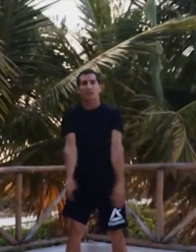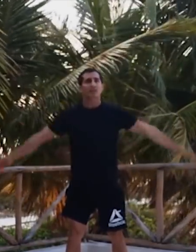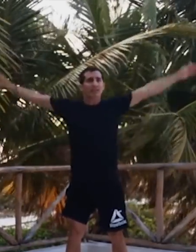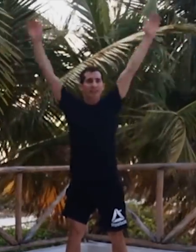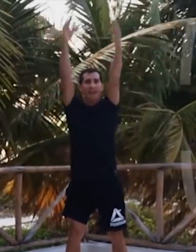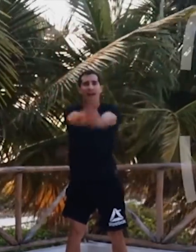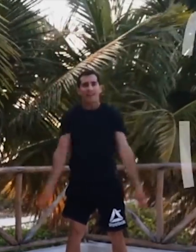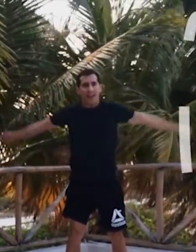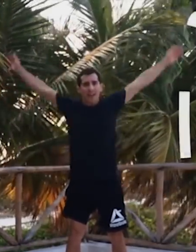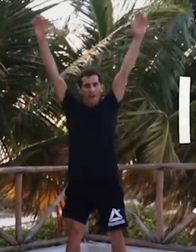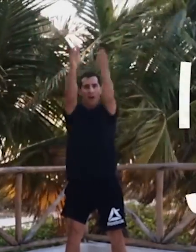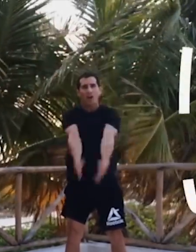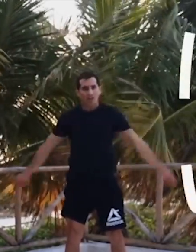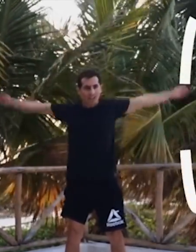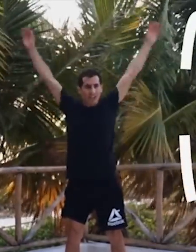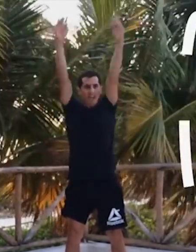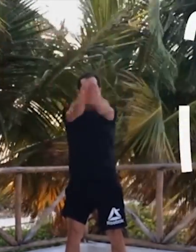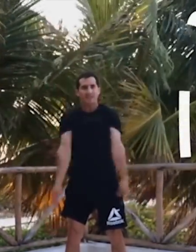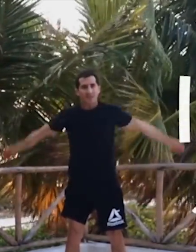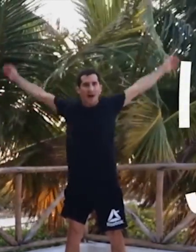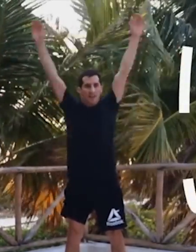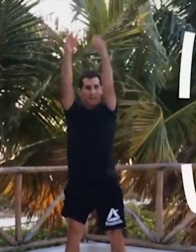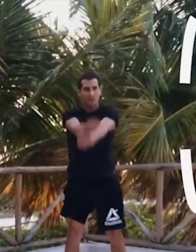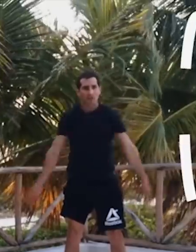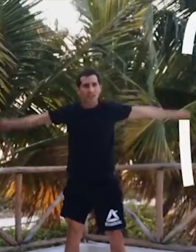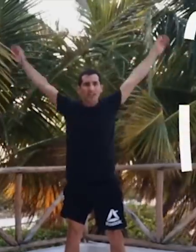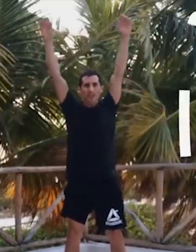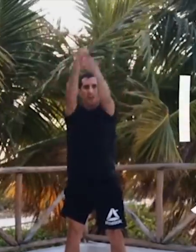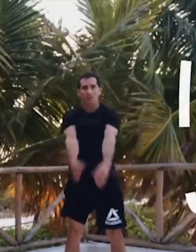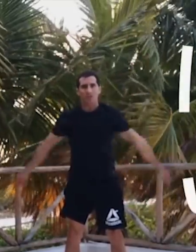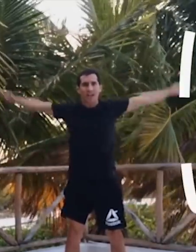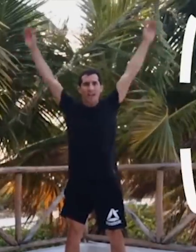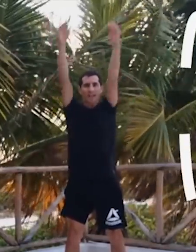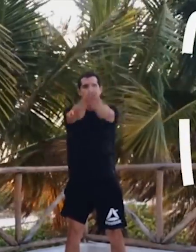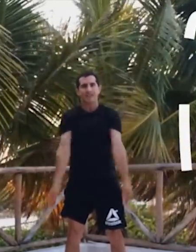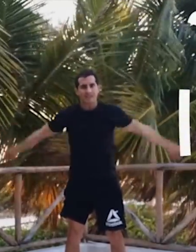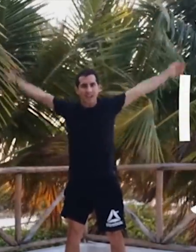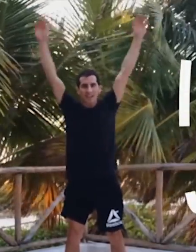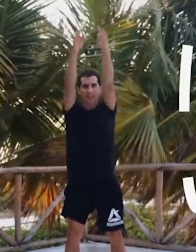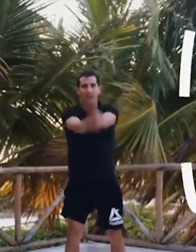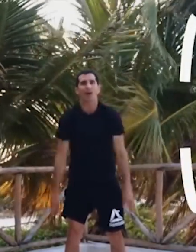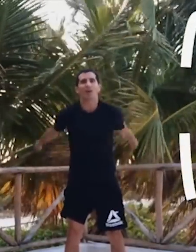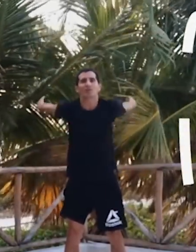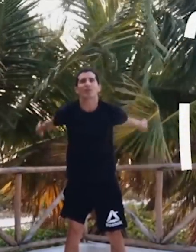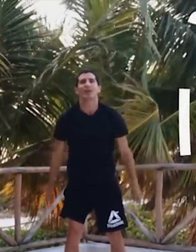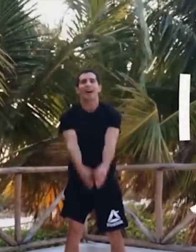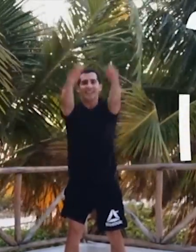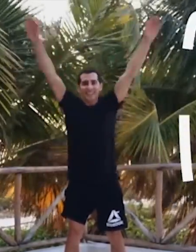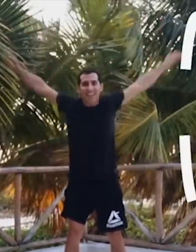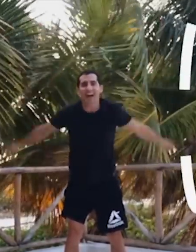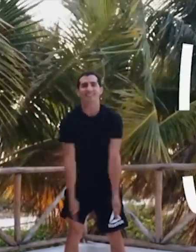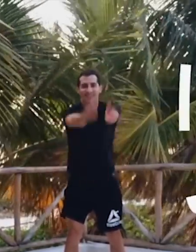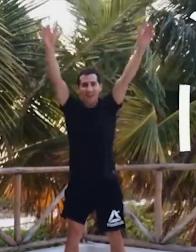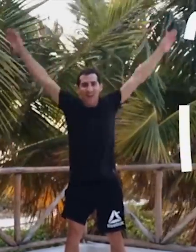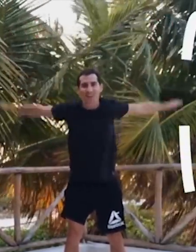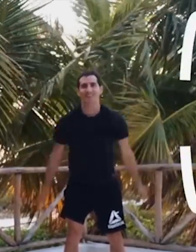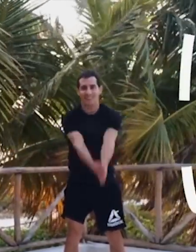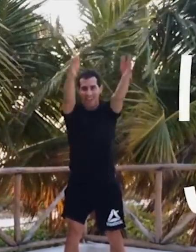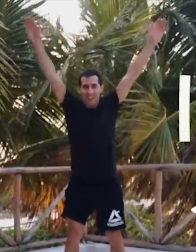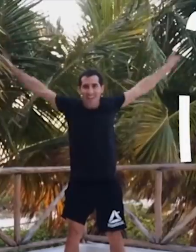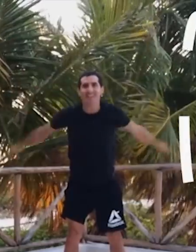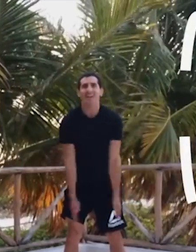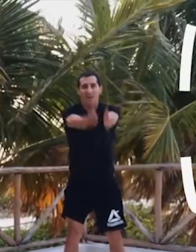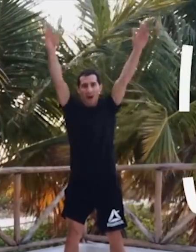Los brazos hacia adelante, 2, 3, 4, 5, 6, 7, 8, hacia atrás,